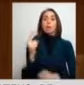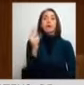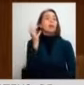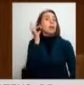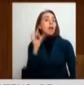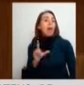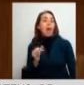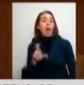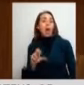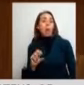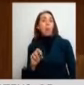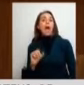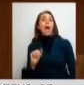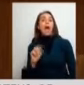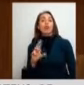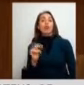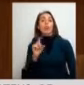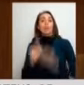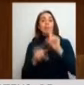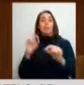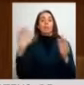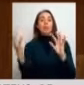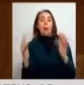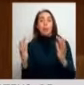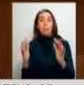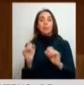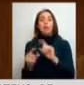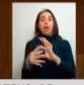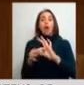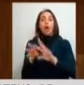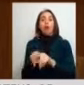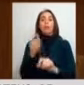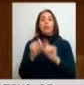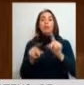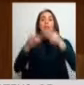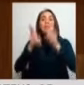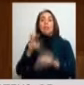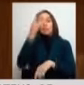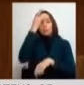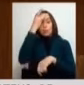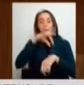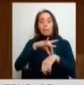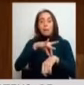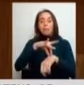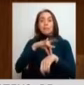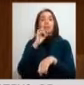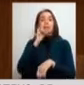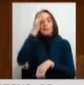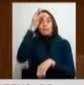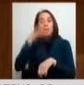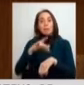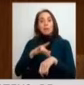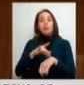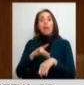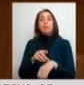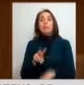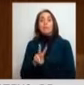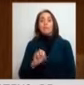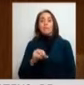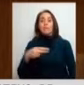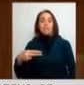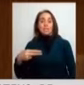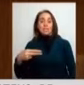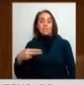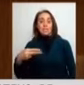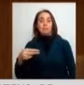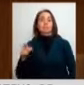con el medio ambiente y con las organizaciones que defienden los derechos de pacientes con enfermedades relacionadas con el vih que en esos